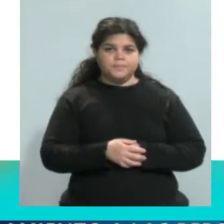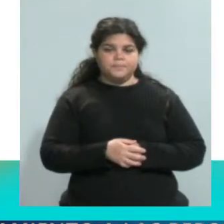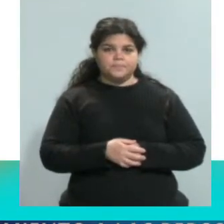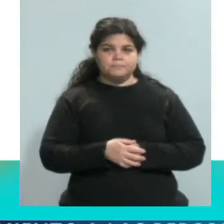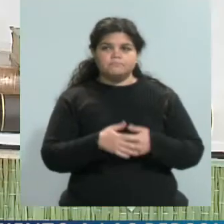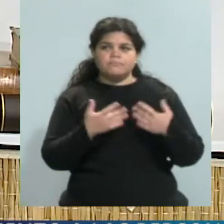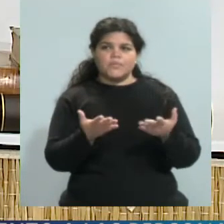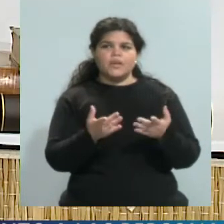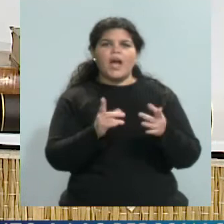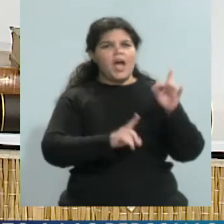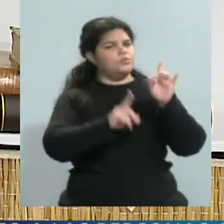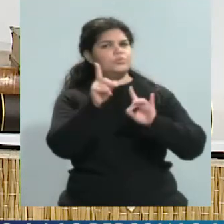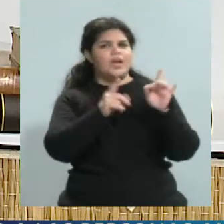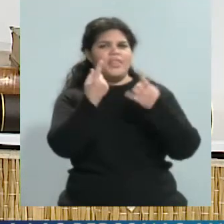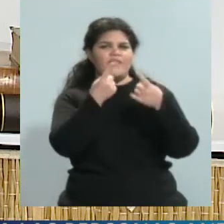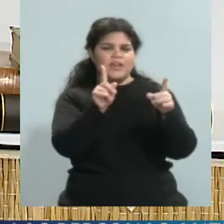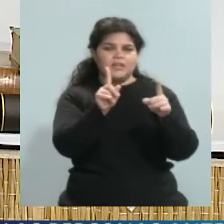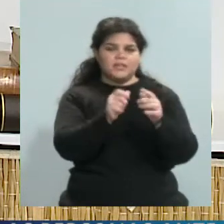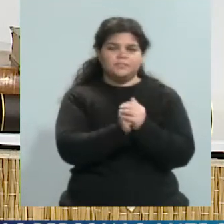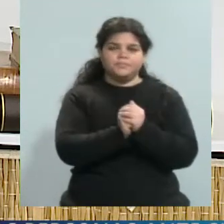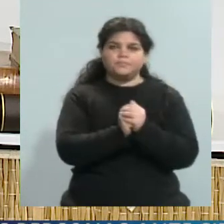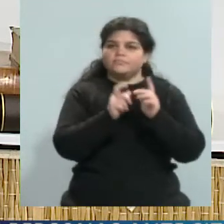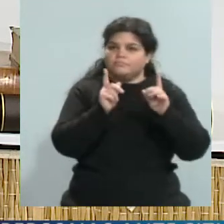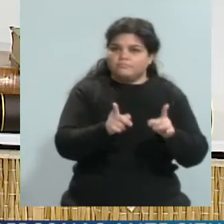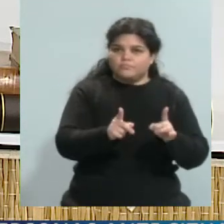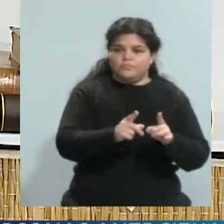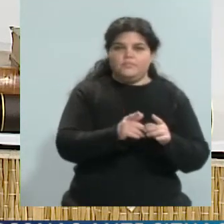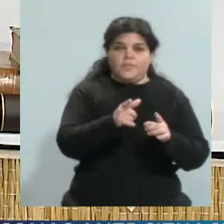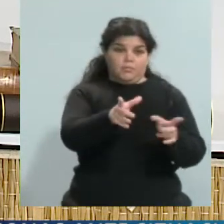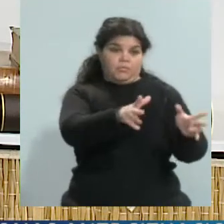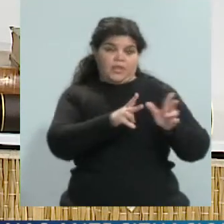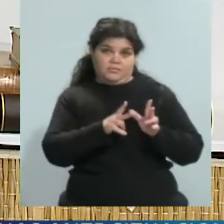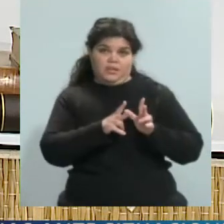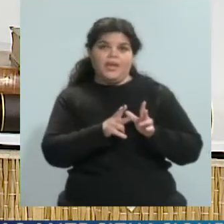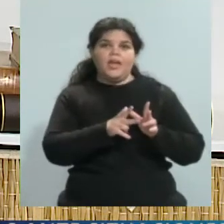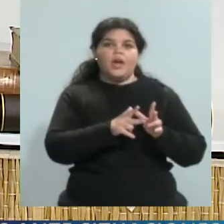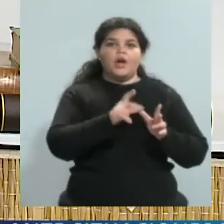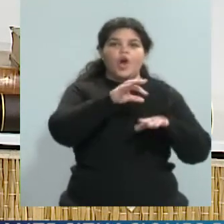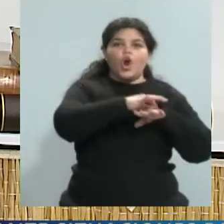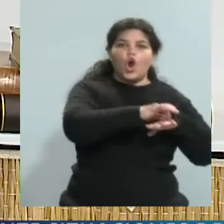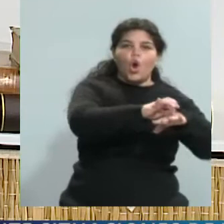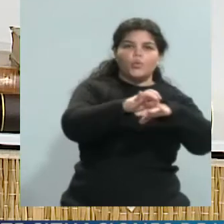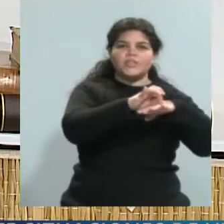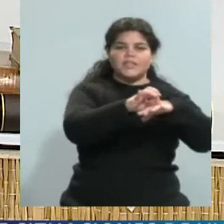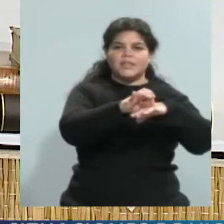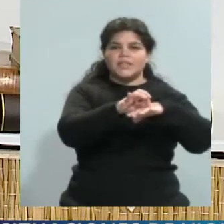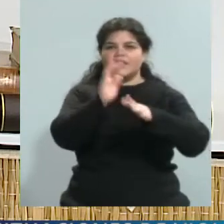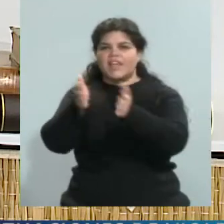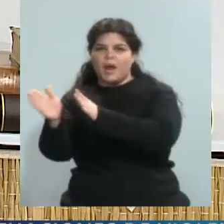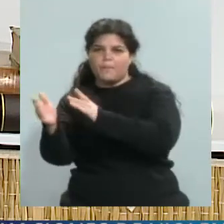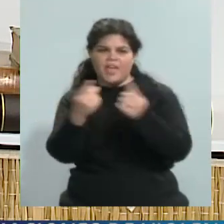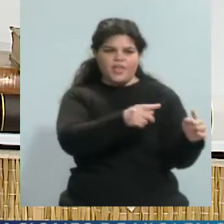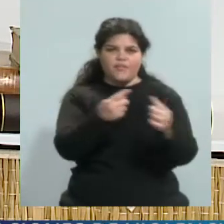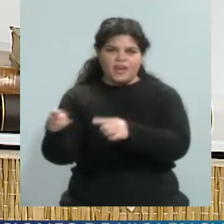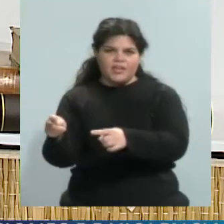entonces, hay una diferencia entre, usted ya la estaba marcando, entre terapia y coaching, pero si tenemos que definir cuáles son esas diferencias concretamente,